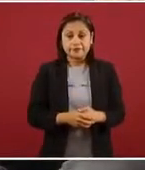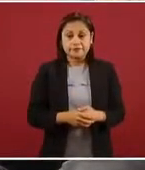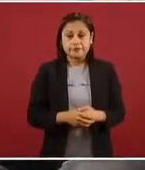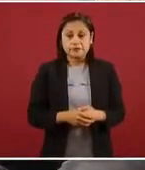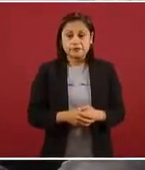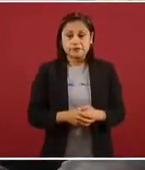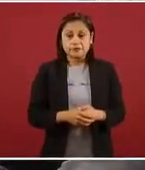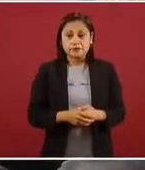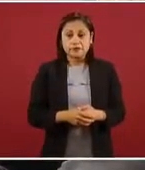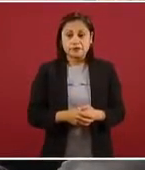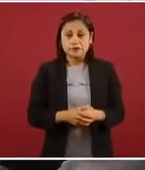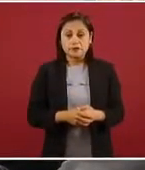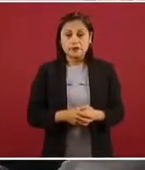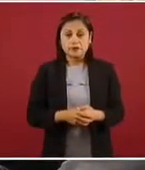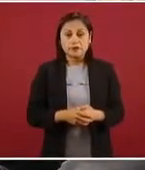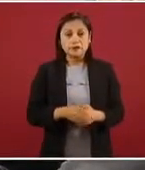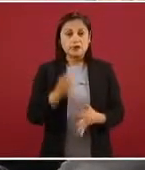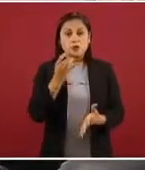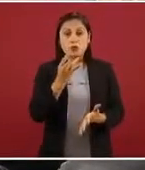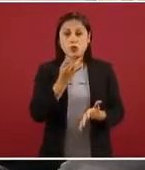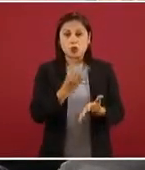Son operativos de pago.